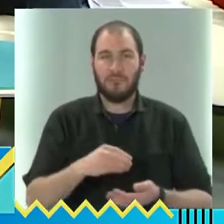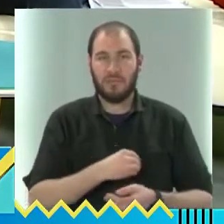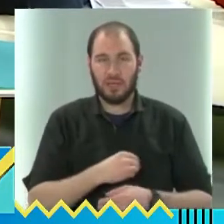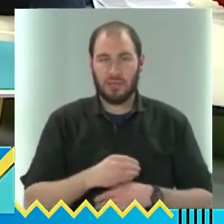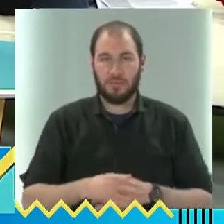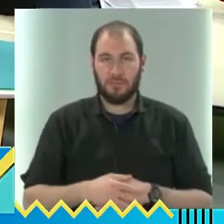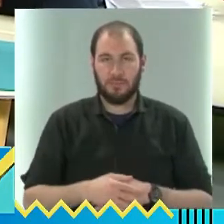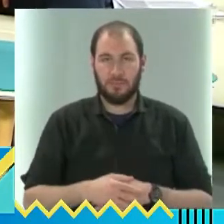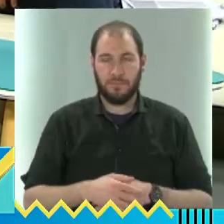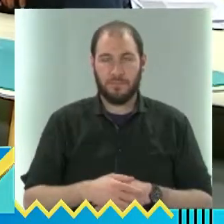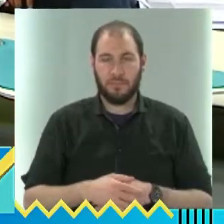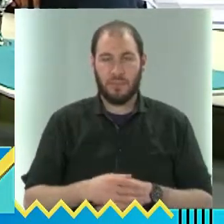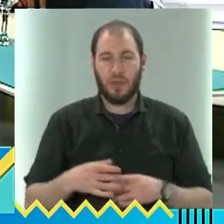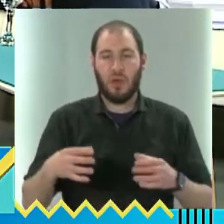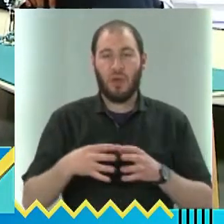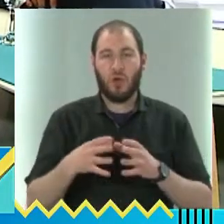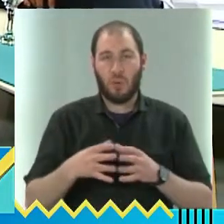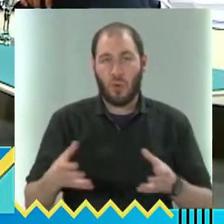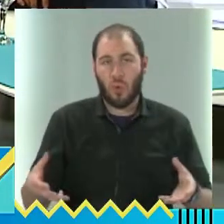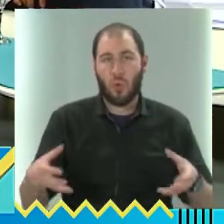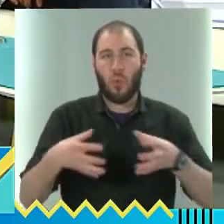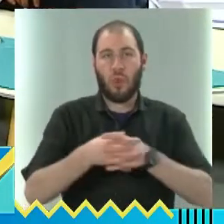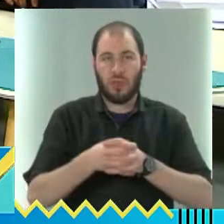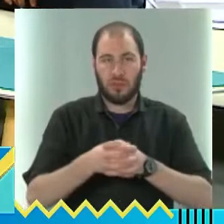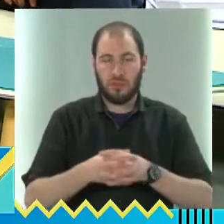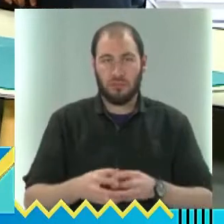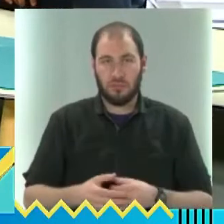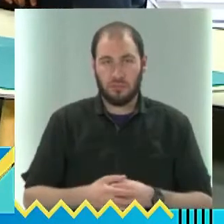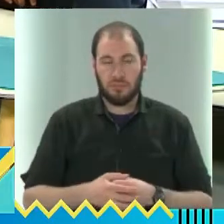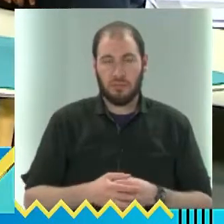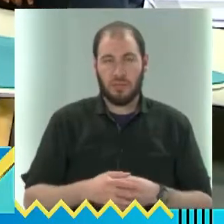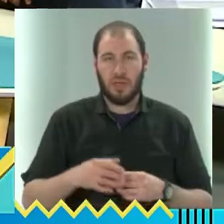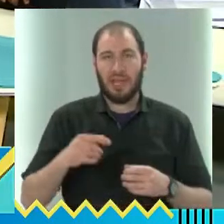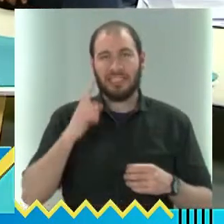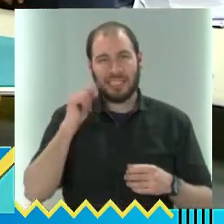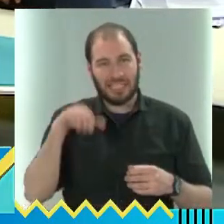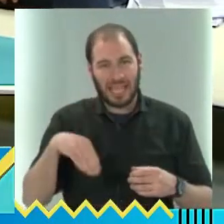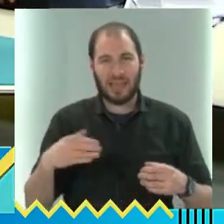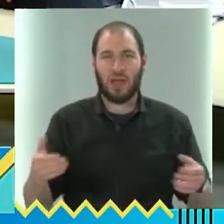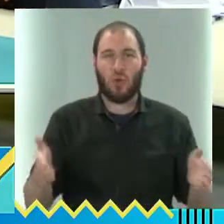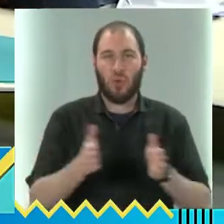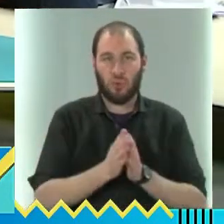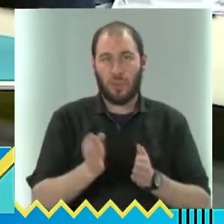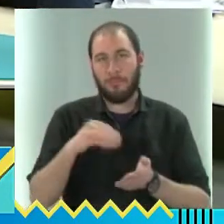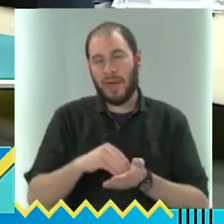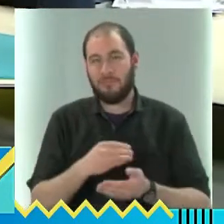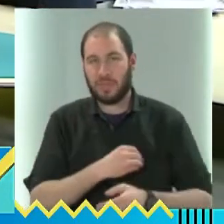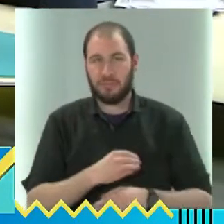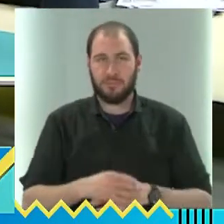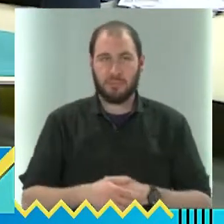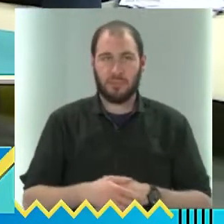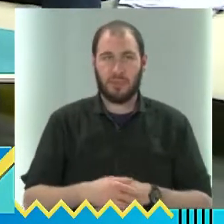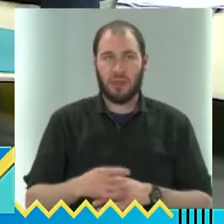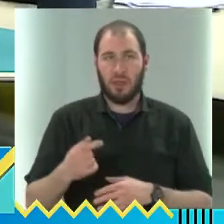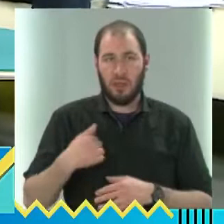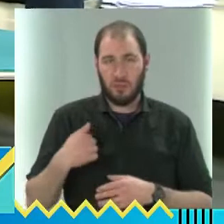tenemos un bloque conjunto con Intransigente y Más Fe. Entonces yo